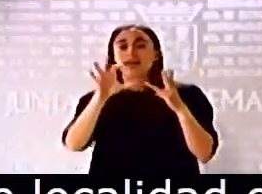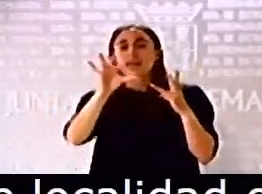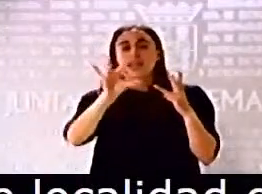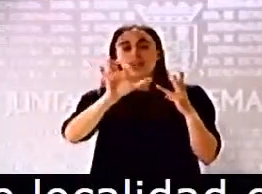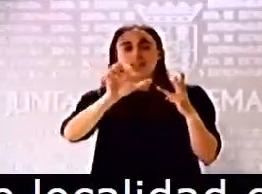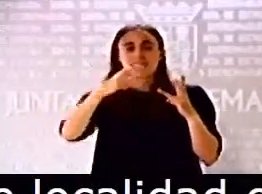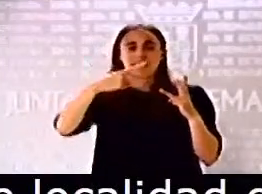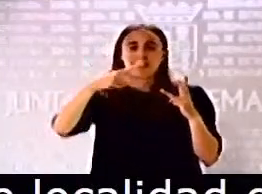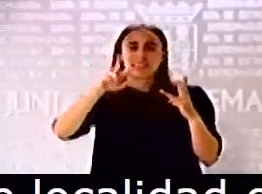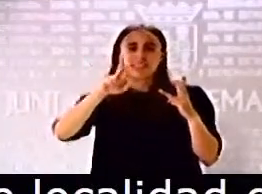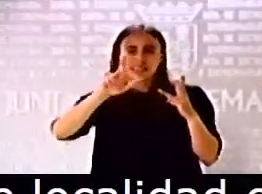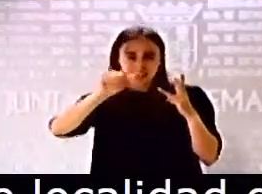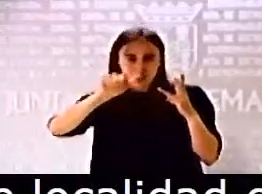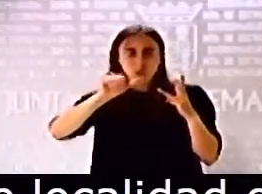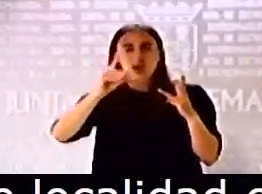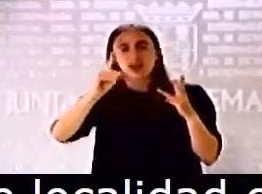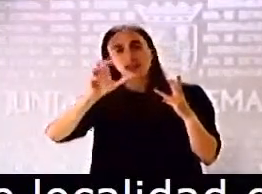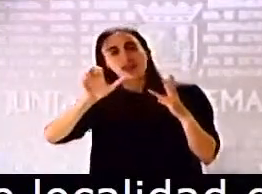León.